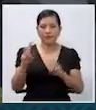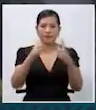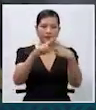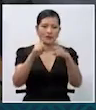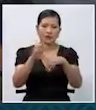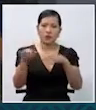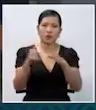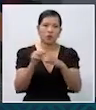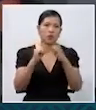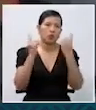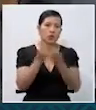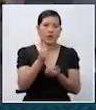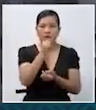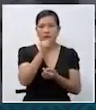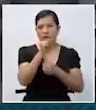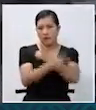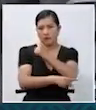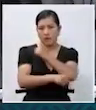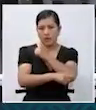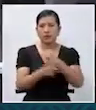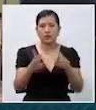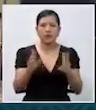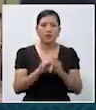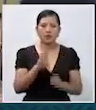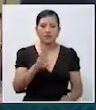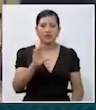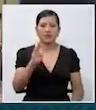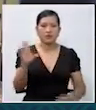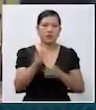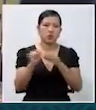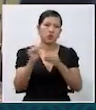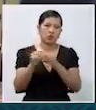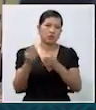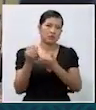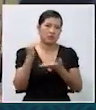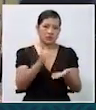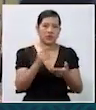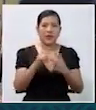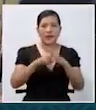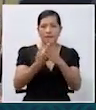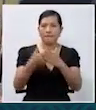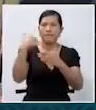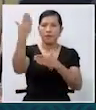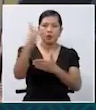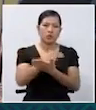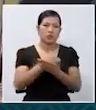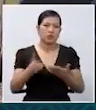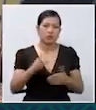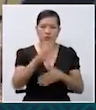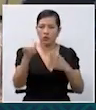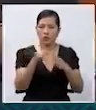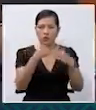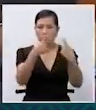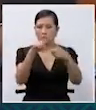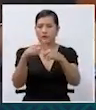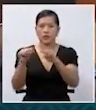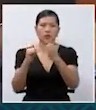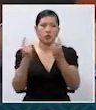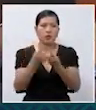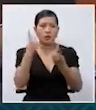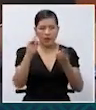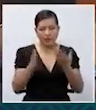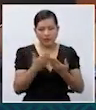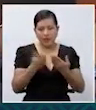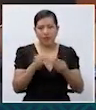financieras privadas del país emitirán el bono BCB en dólares a partir de la próxima semana en todas sus agencias con el objetivo de facilitar